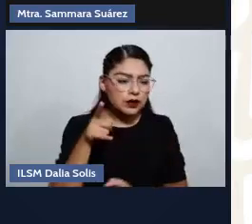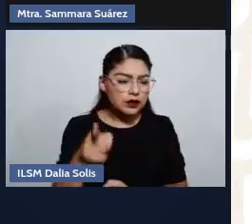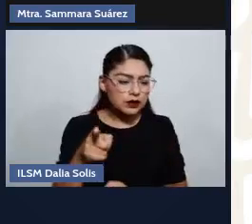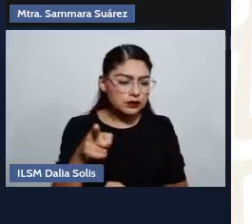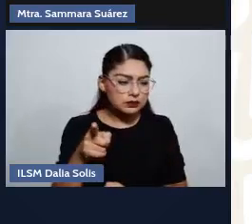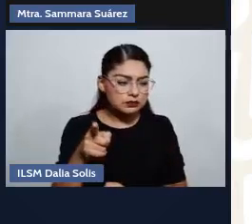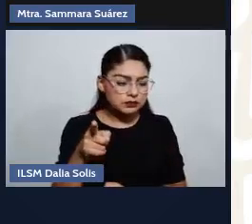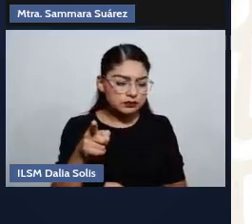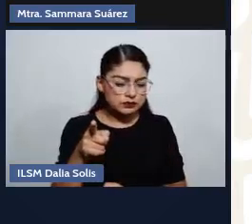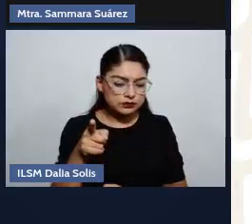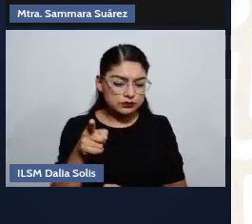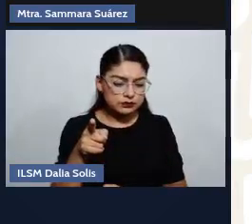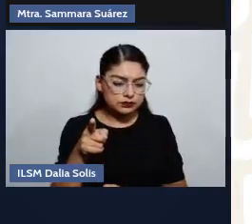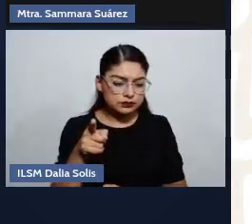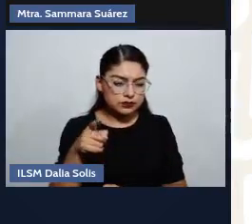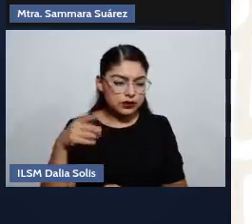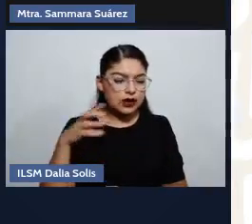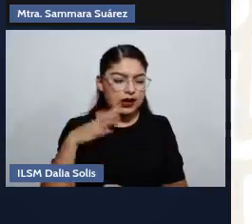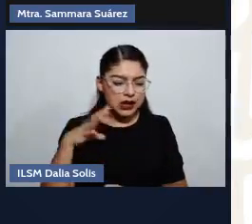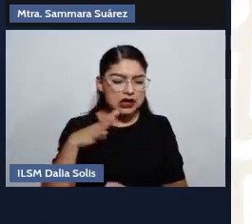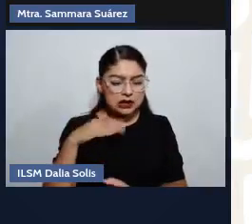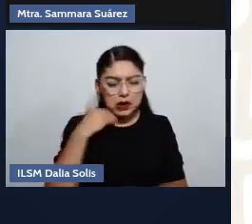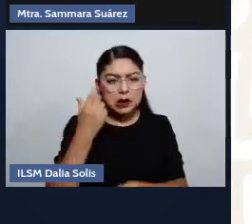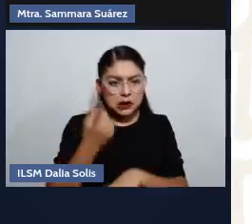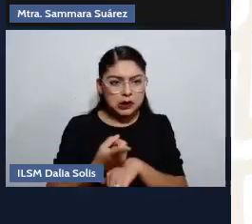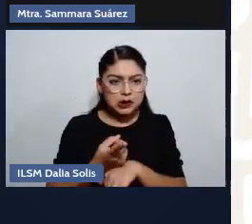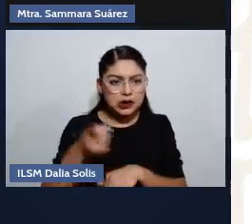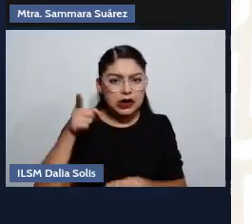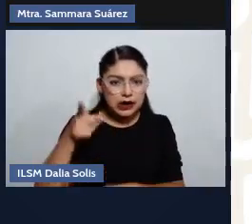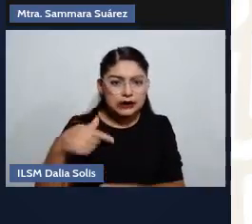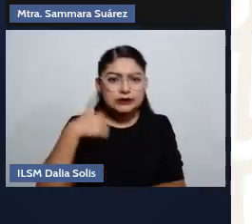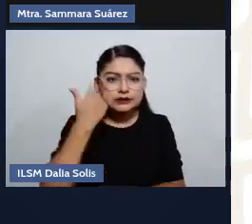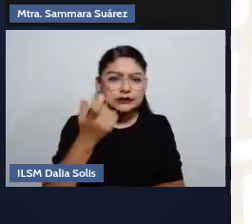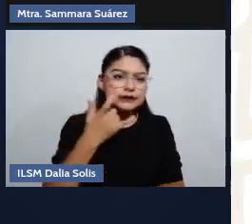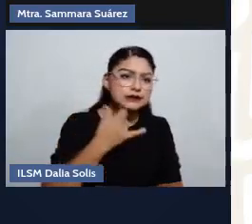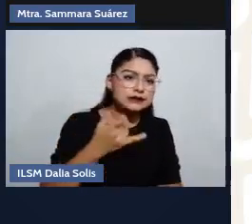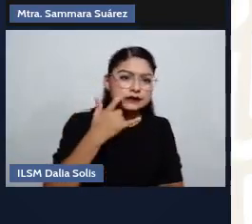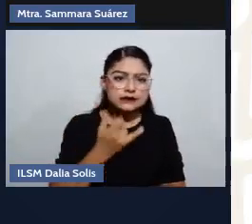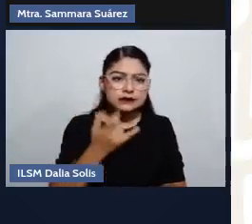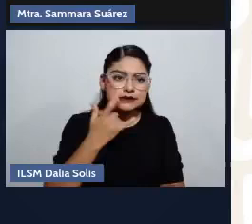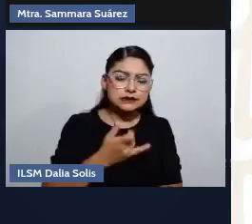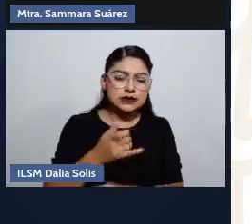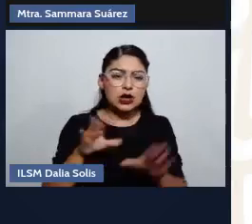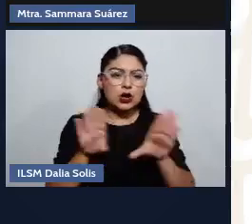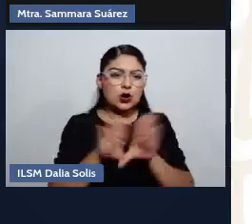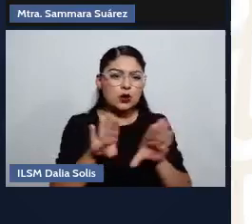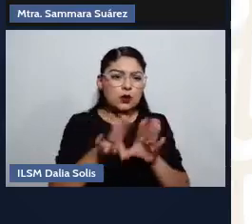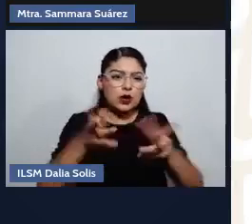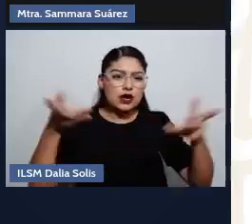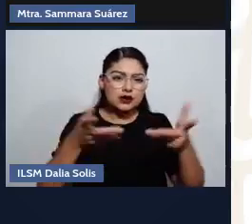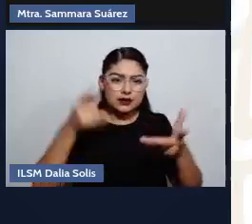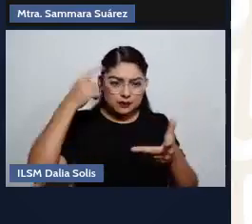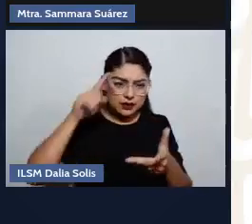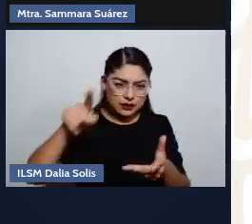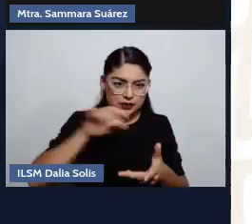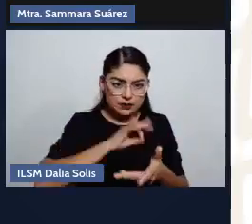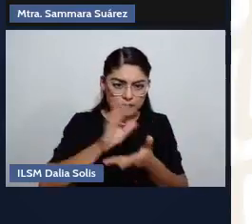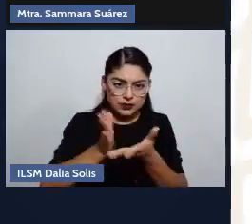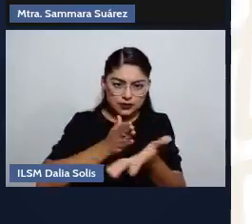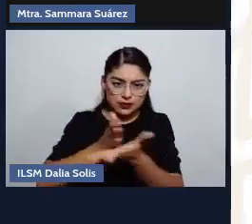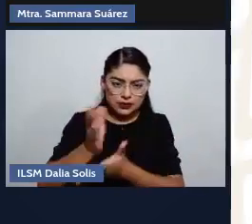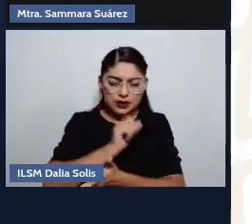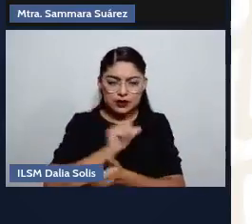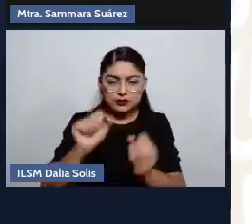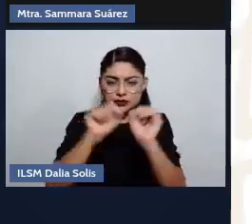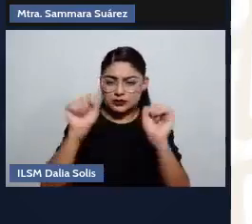hay disposición, ¿no? O sea, se está viendo esta oportunidad, es el primer paso. Tener un sistema universal de salud es